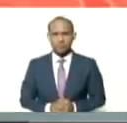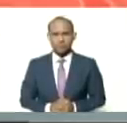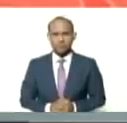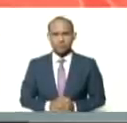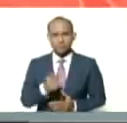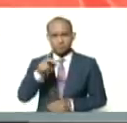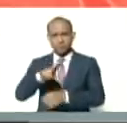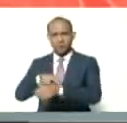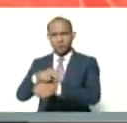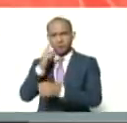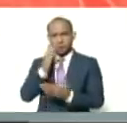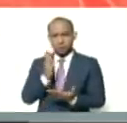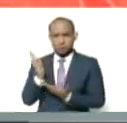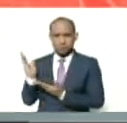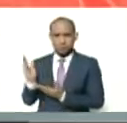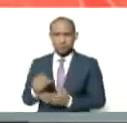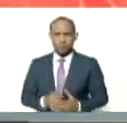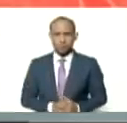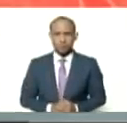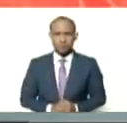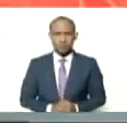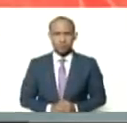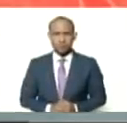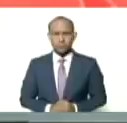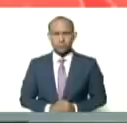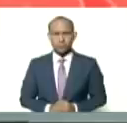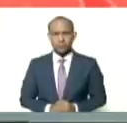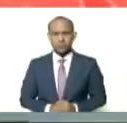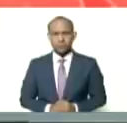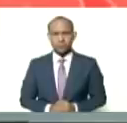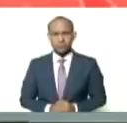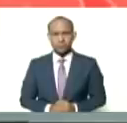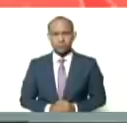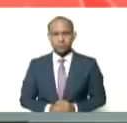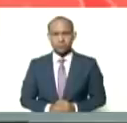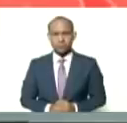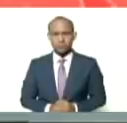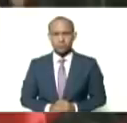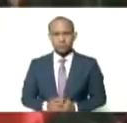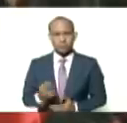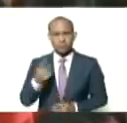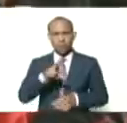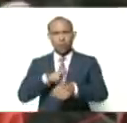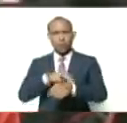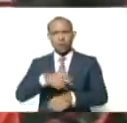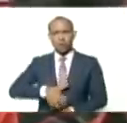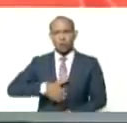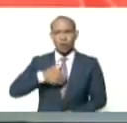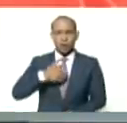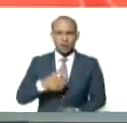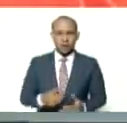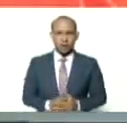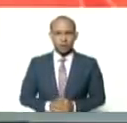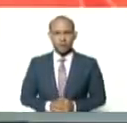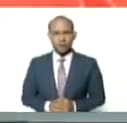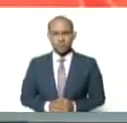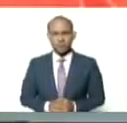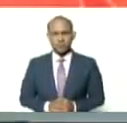¿Tú eres médica? Sí, señor presidente. ¿Has hecho alguna especialidad después de graduada? No, médico general. Médico